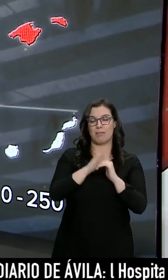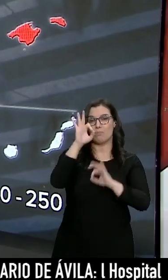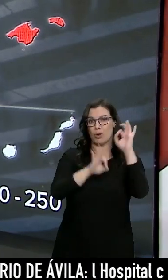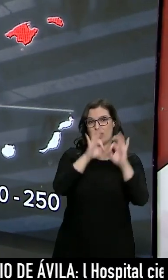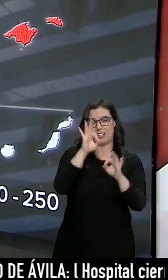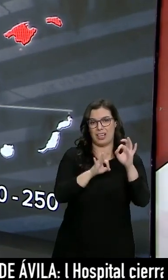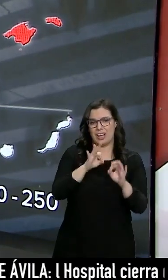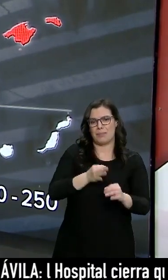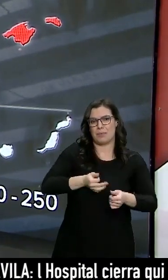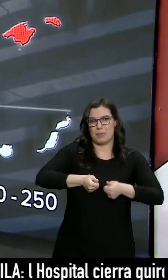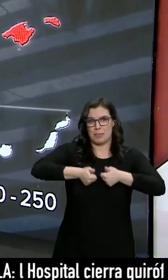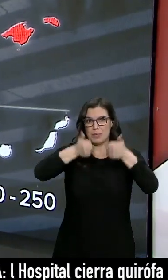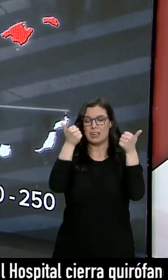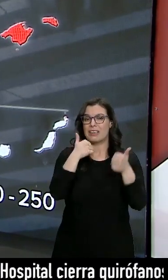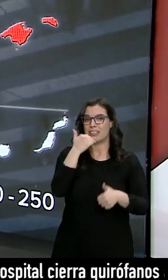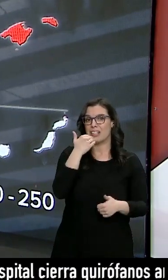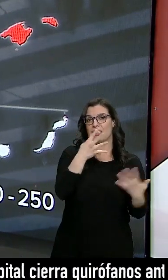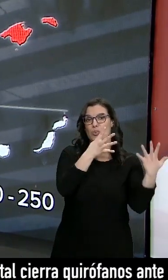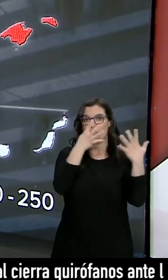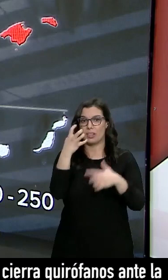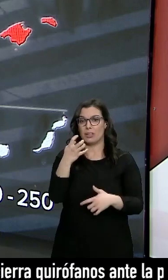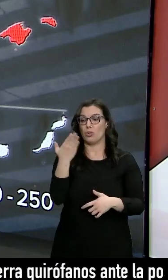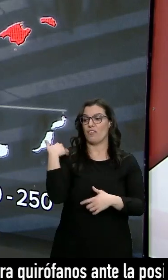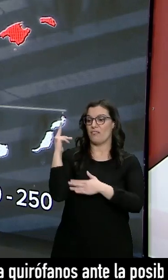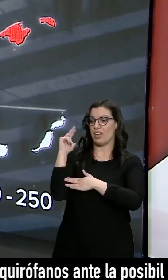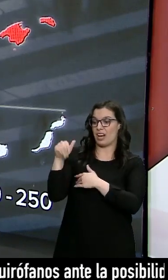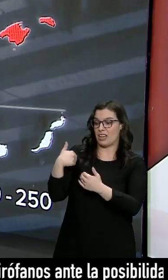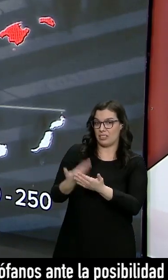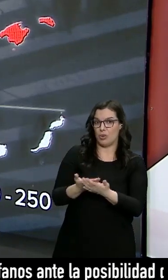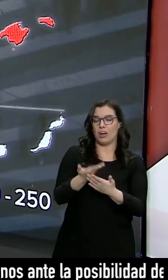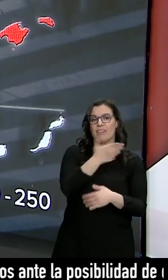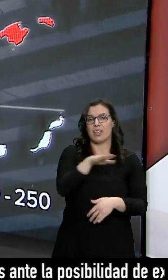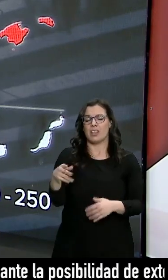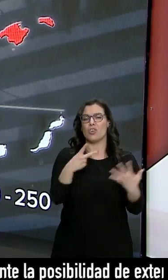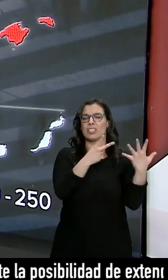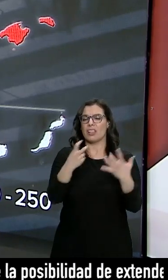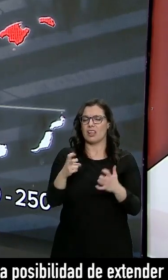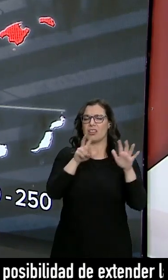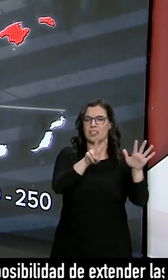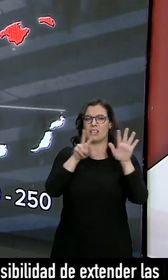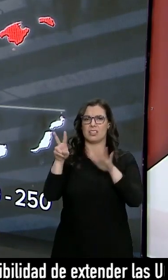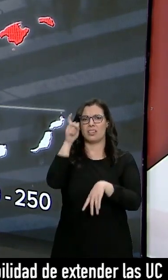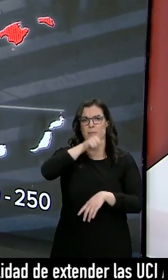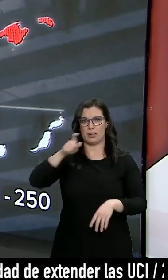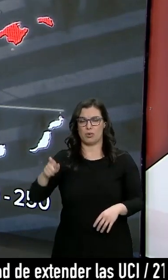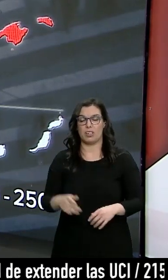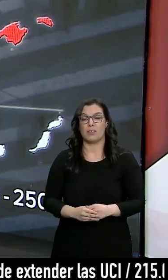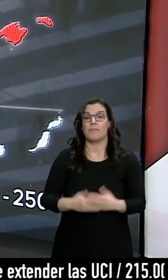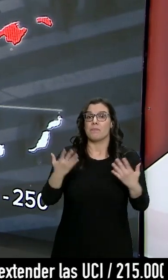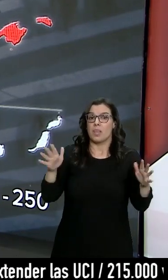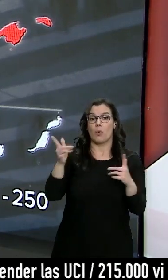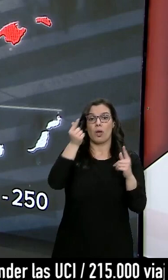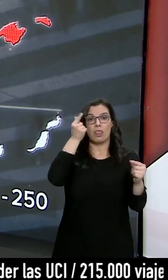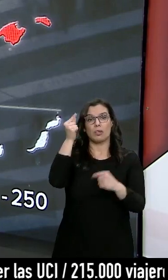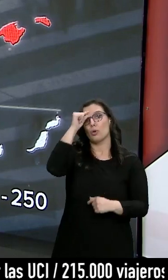ahí lo tienen, los 900. Además, han fallecido desde el viernes 767 personas más. Pese a estos números,